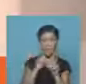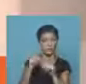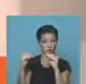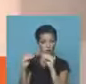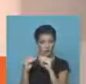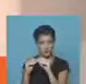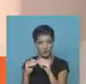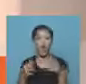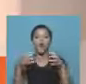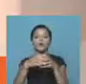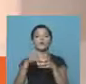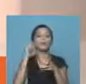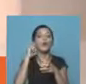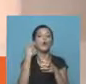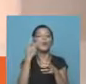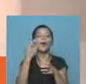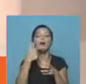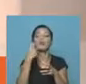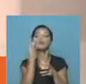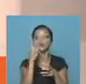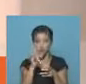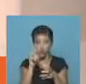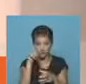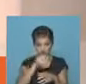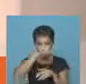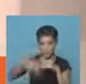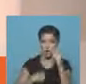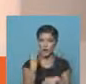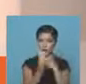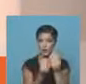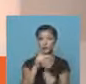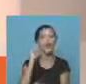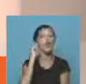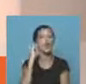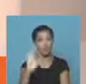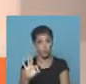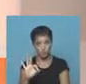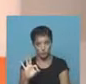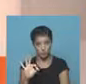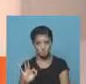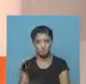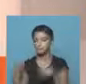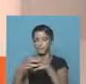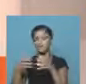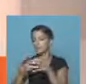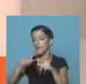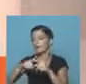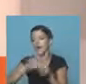Frente Guazú, que es, sí, el que dio origen a la candidatura de Fernando Lugo cuando llega presidente, es un frente